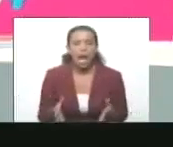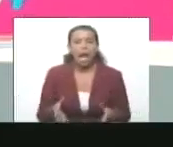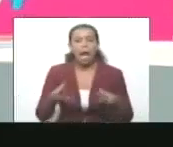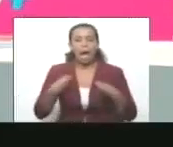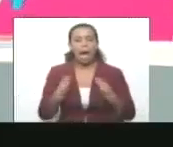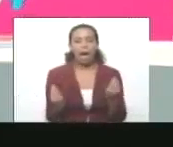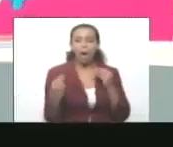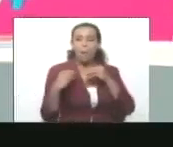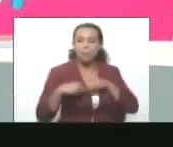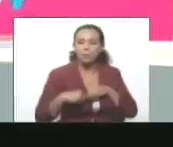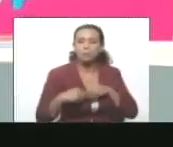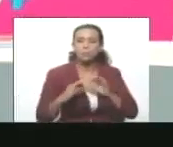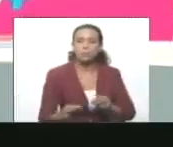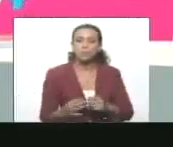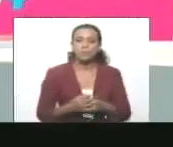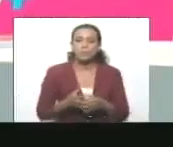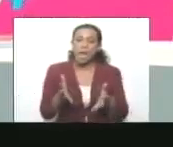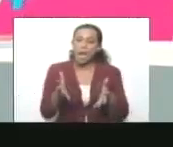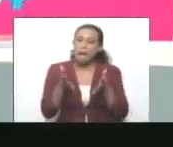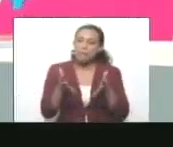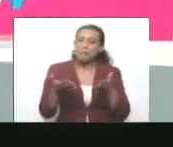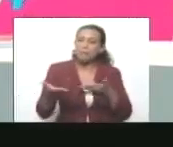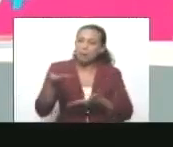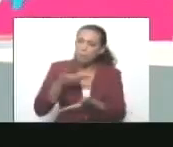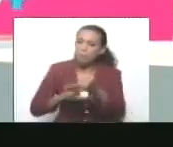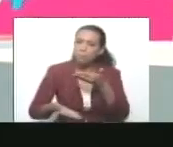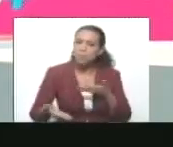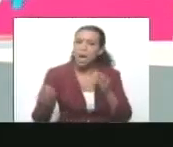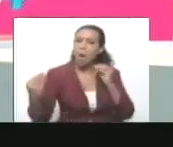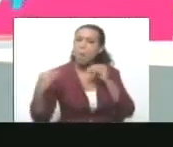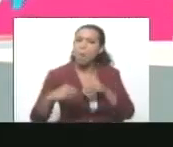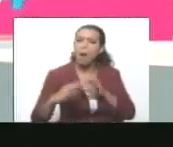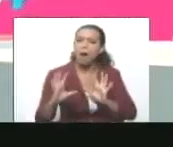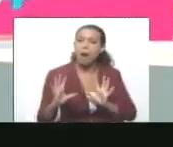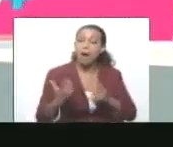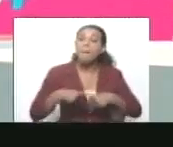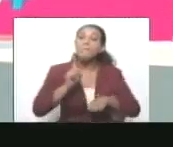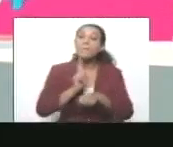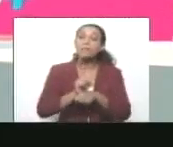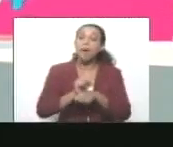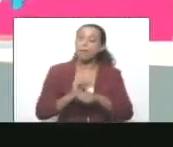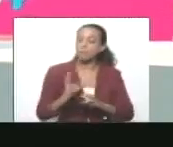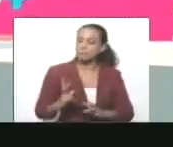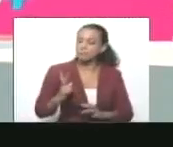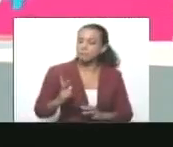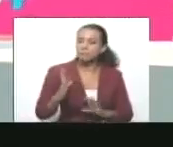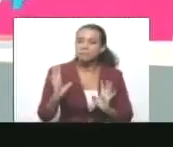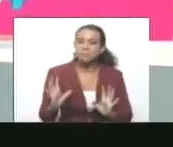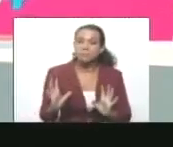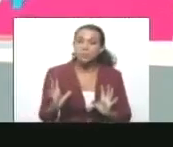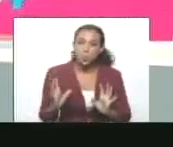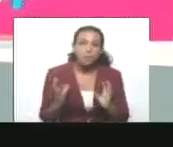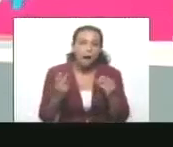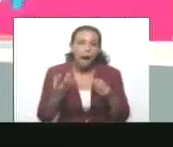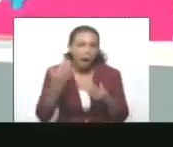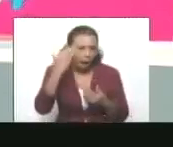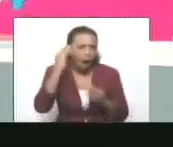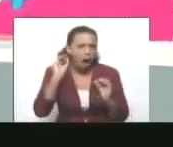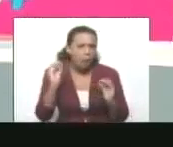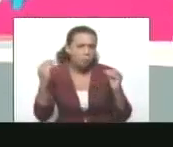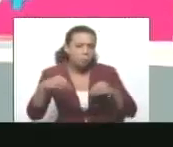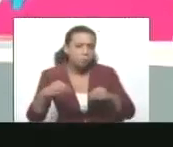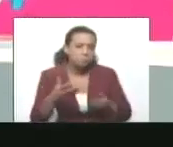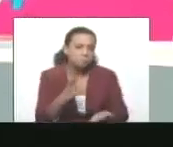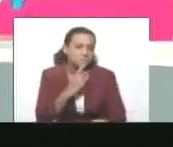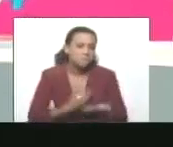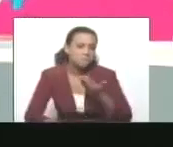complementariedad, cooperación, ganancia compartida. Tenemos claros los principios y cuando los aplicamos hay grandes